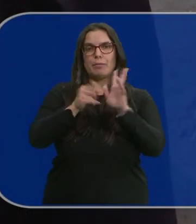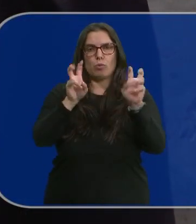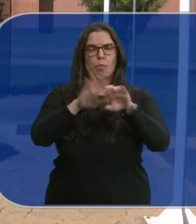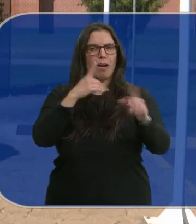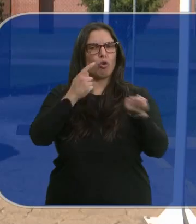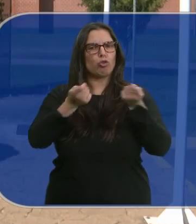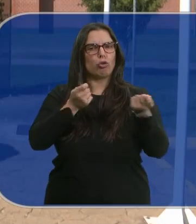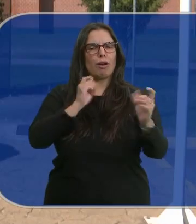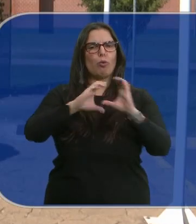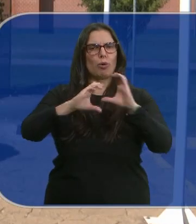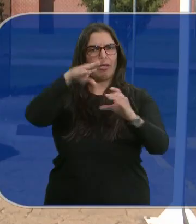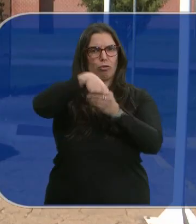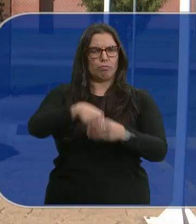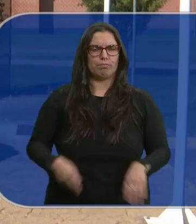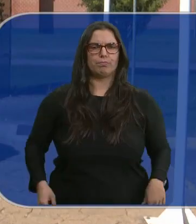para controlar las comunicaciones.